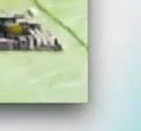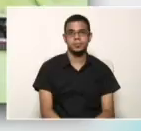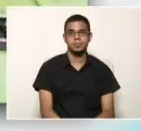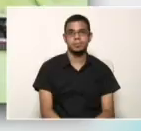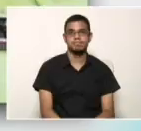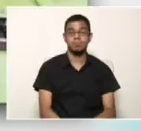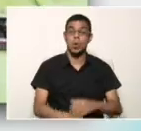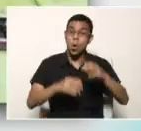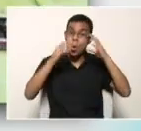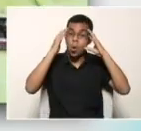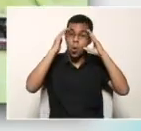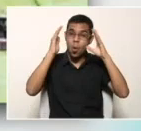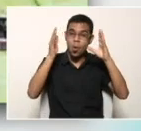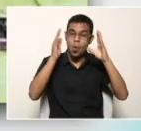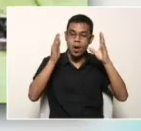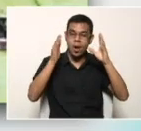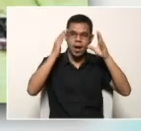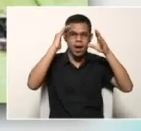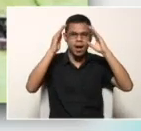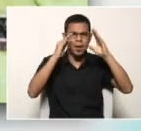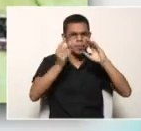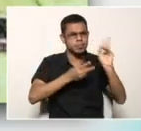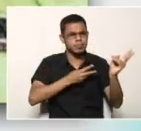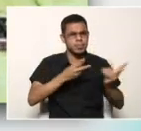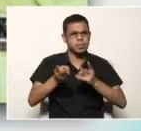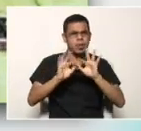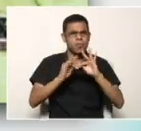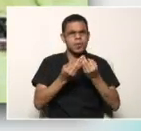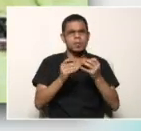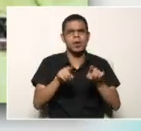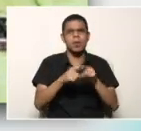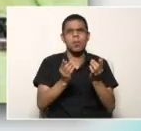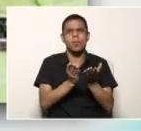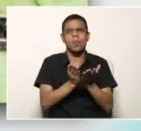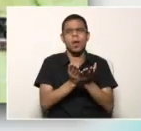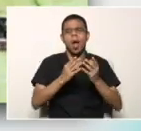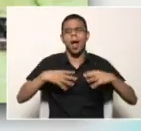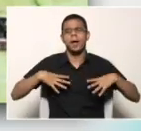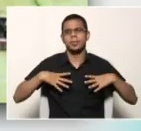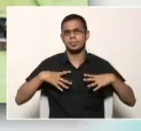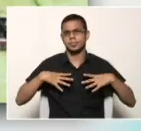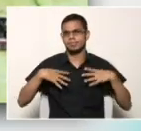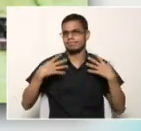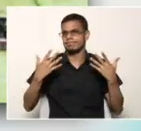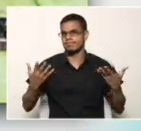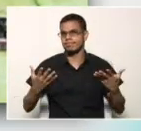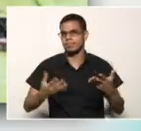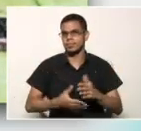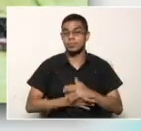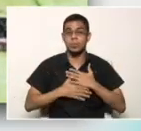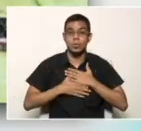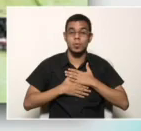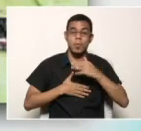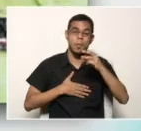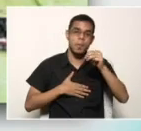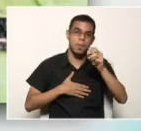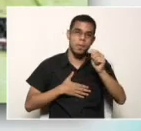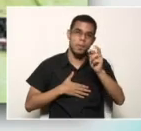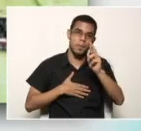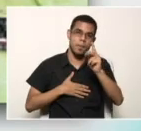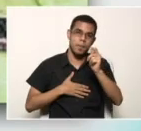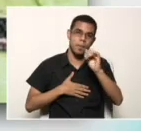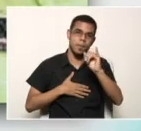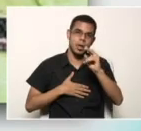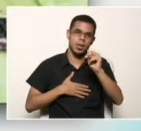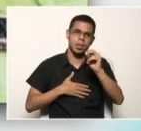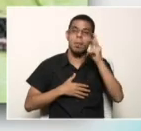Hola, ¿qué tal? Bienvenido a su programa Cada Familia Una Escuela en Vacaciones. Mi nombre es Martín Rosal, profesor